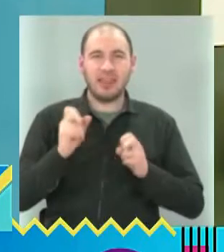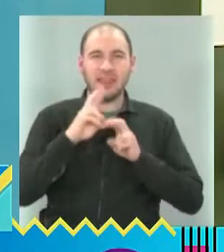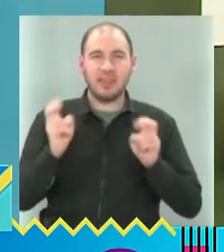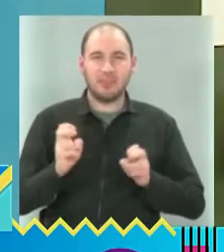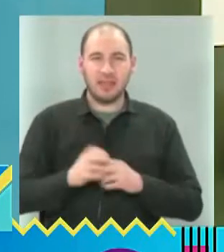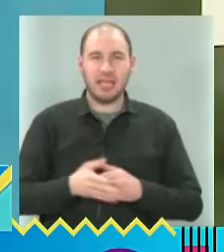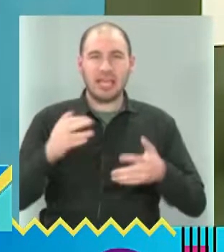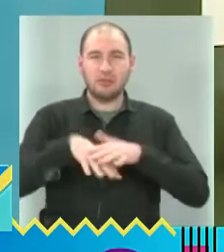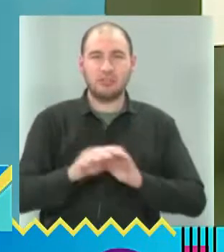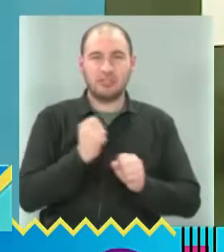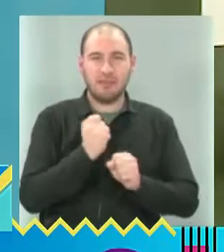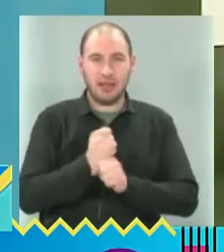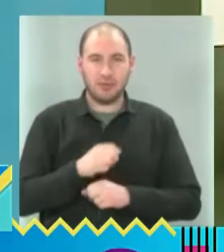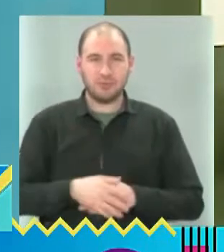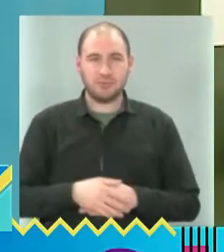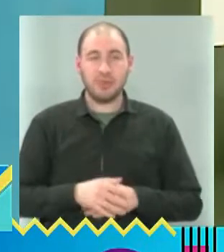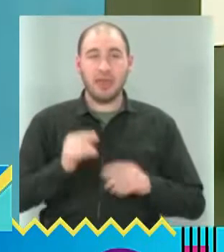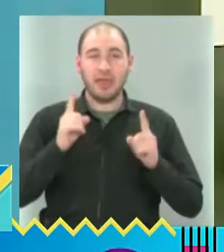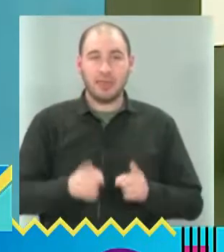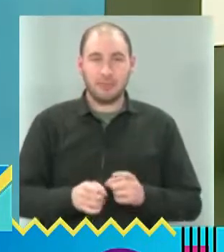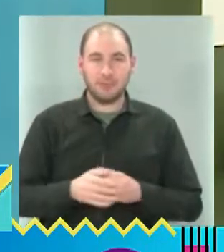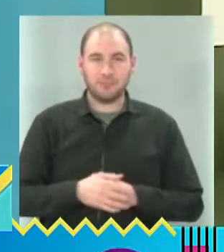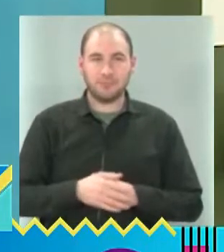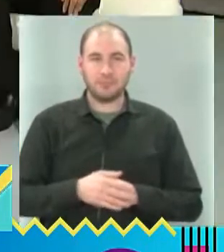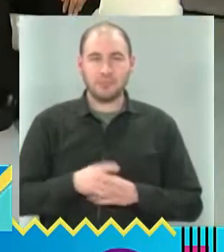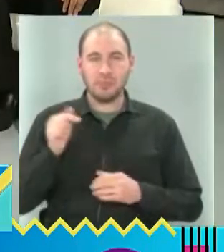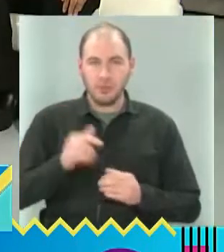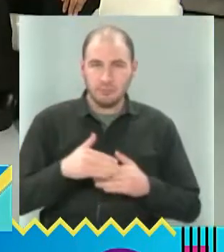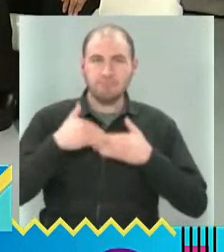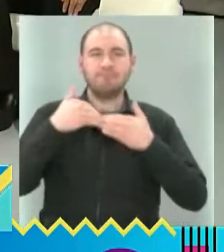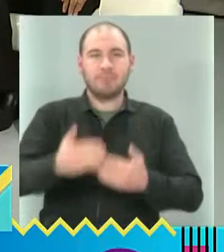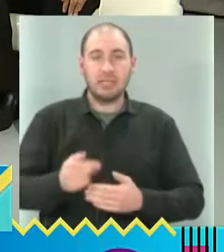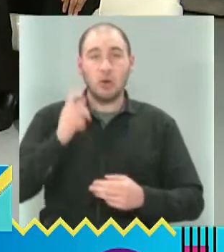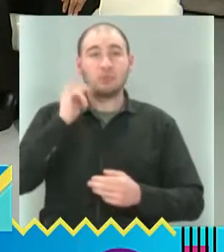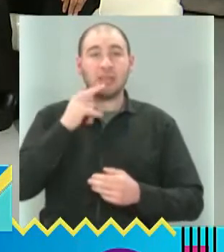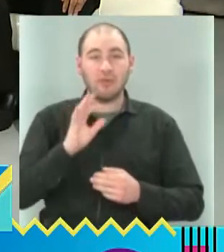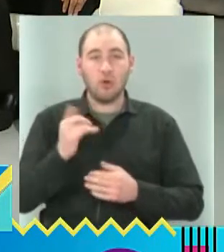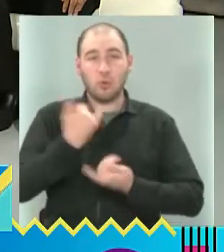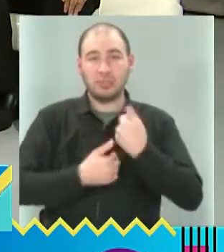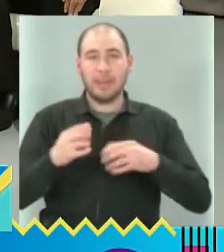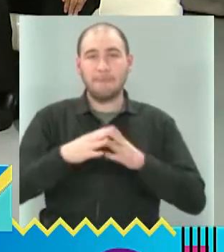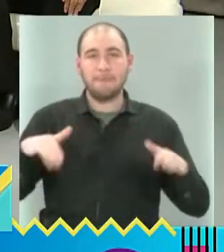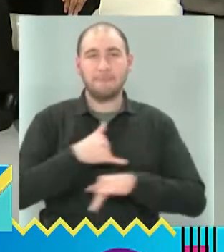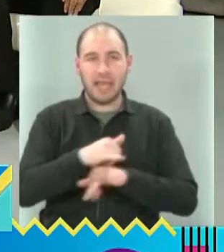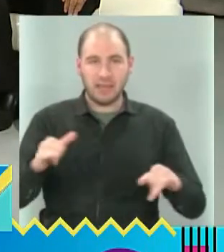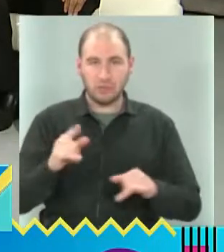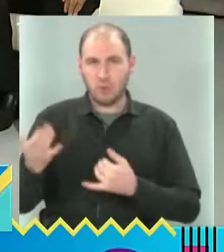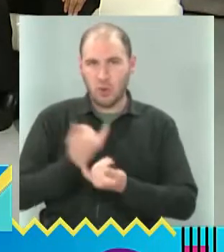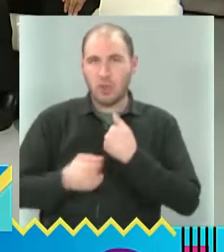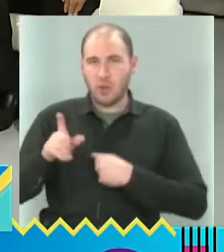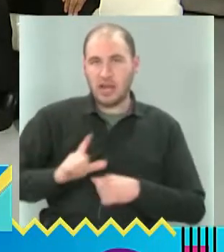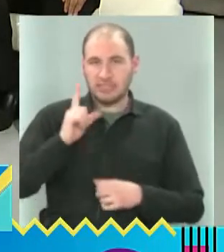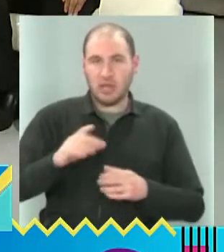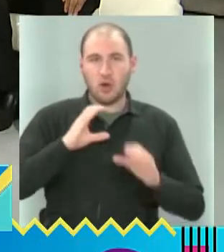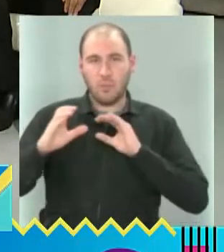ver con inclusión laboral y también en esto de irnos un poquito más allá. Recién Gustavo habló de los medios de comunicación. Sí. Vos hablabas, bueno, vos sos licenciado